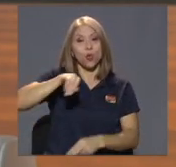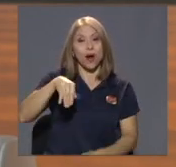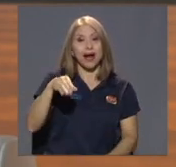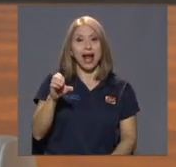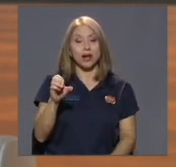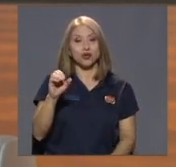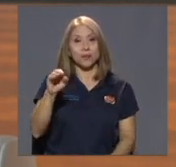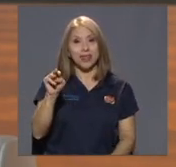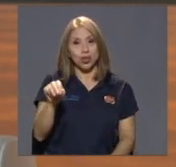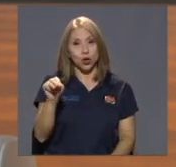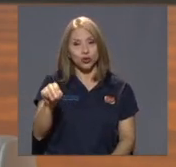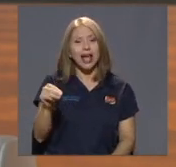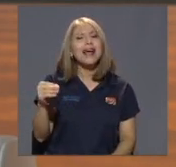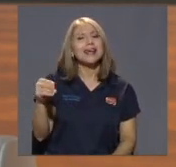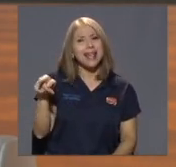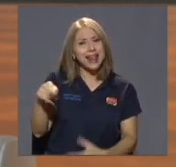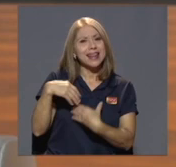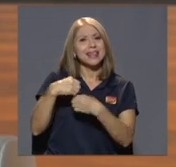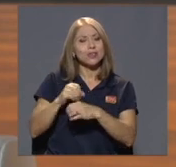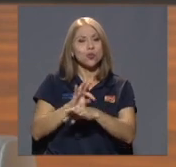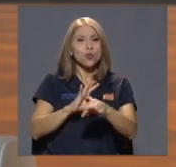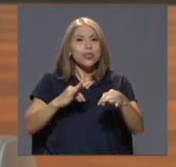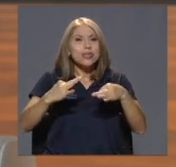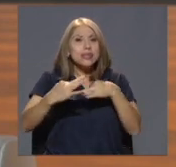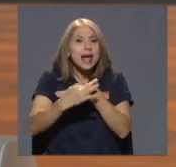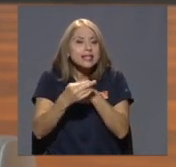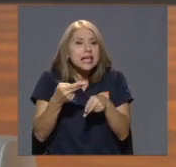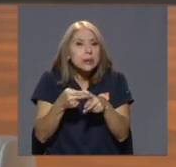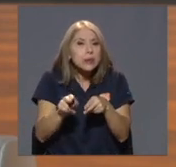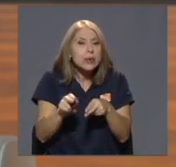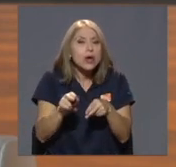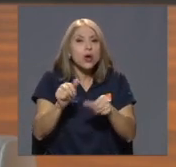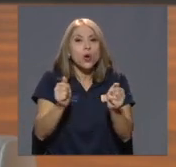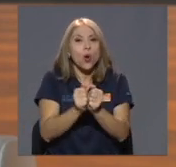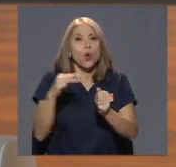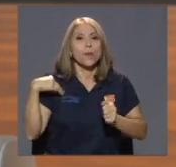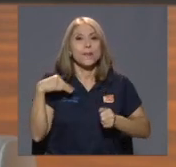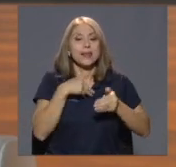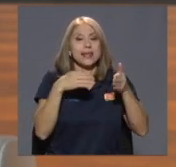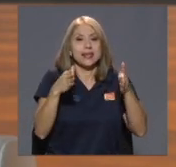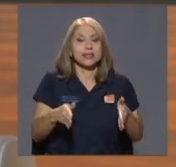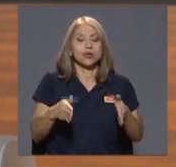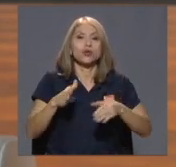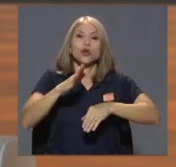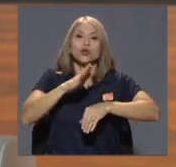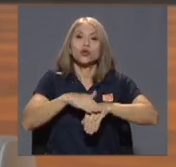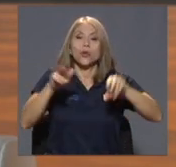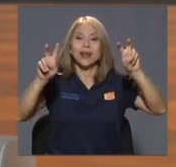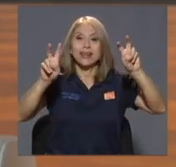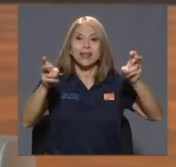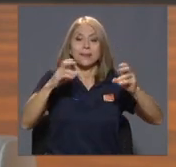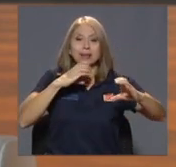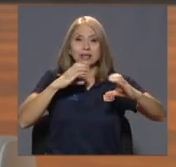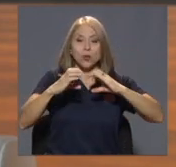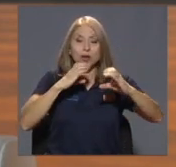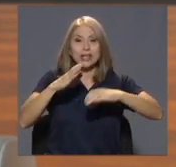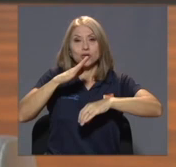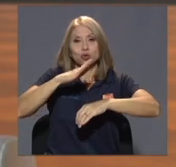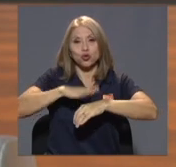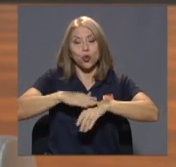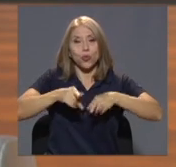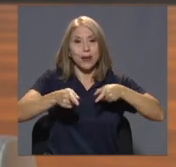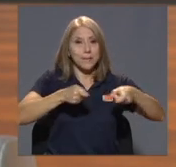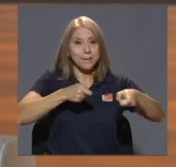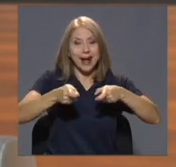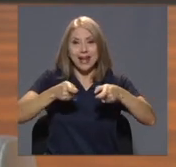taller con ministros y ministras sobre temas de comunicación, sobre manejo, digamos,